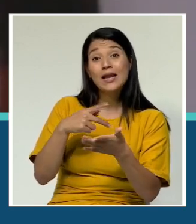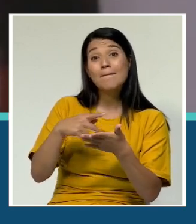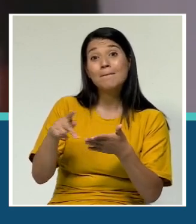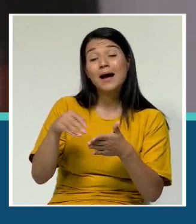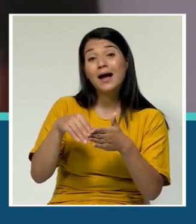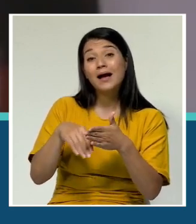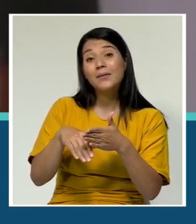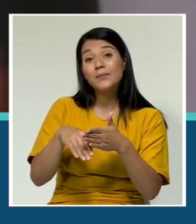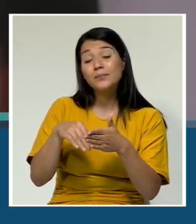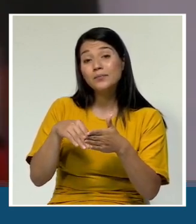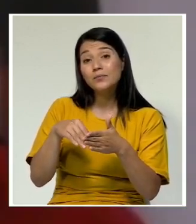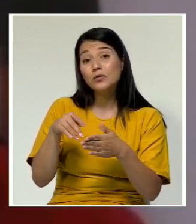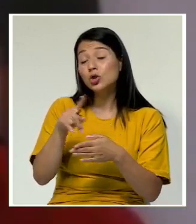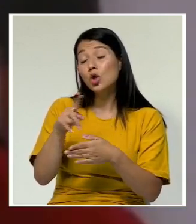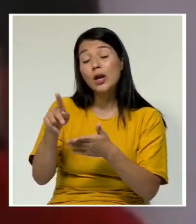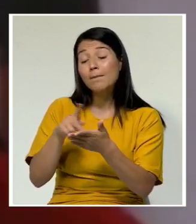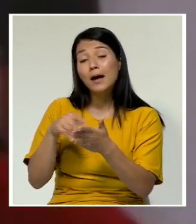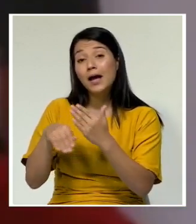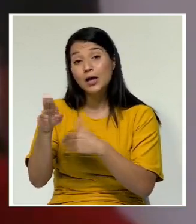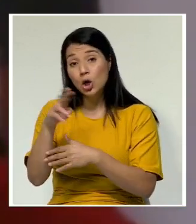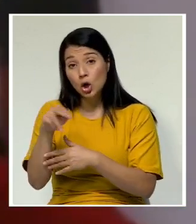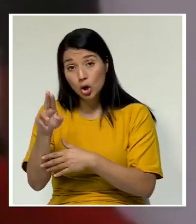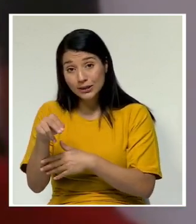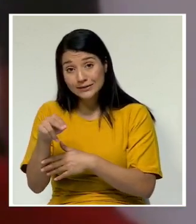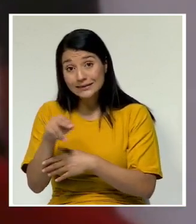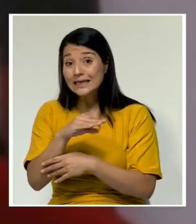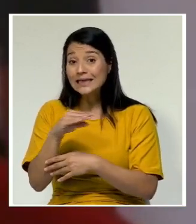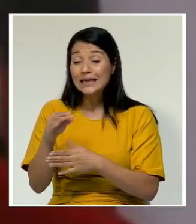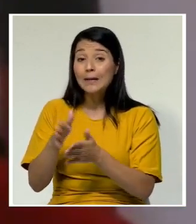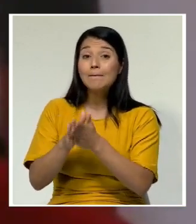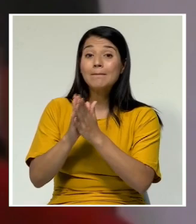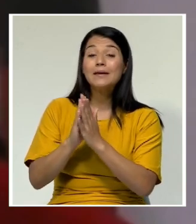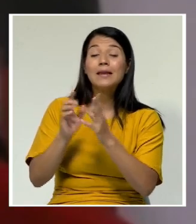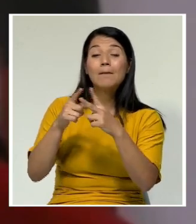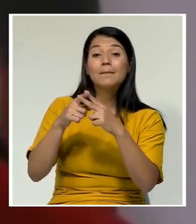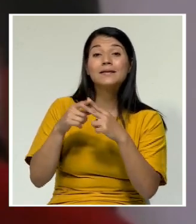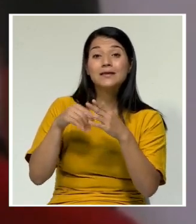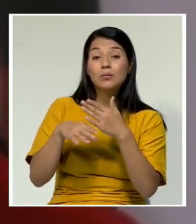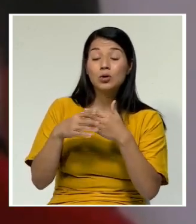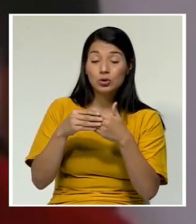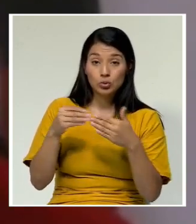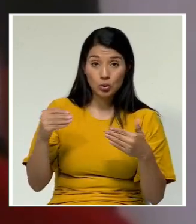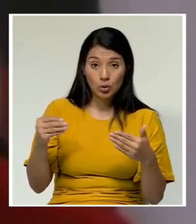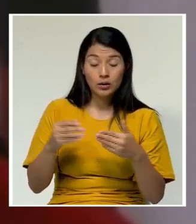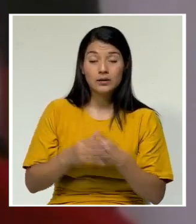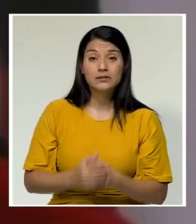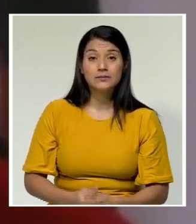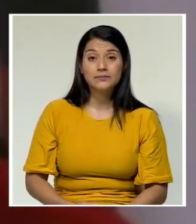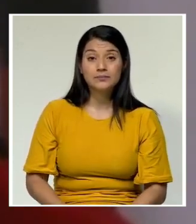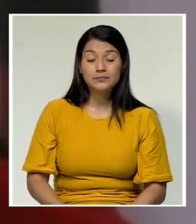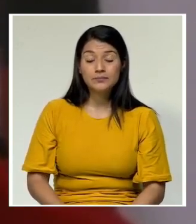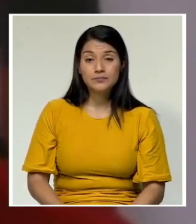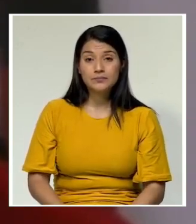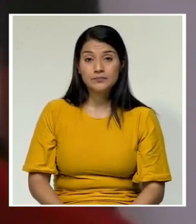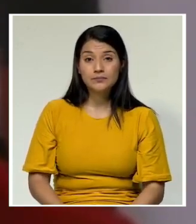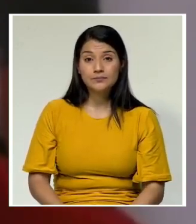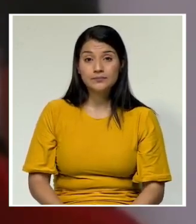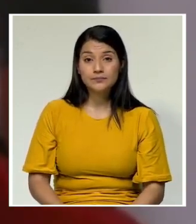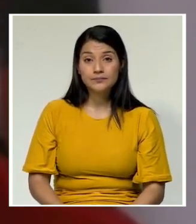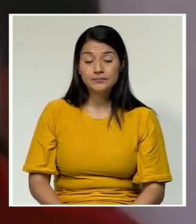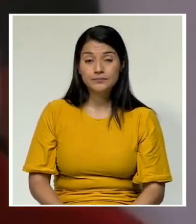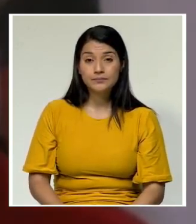sus ingresos en la misma divisa en que se les otorga el crédito, o no tienen no tienen una cobertura natural,